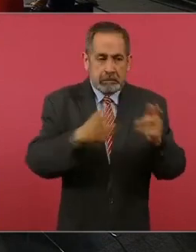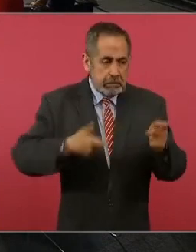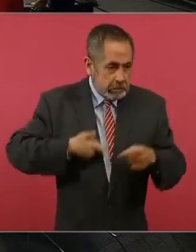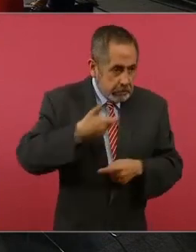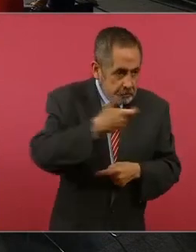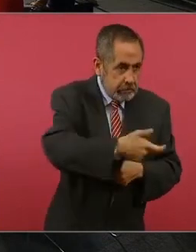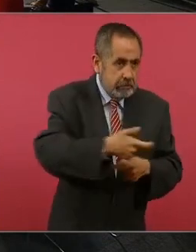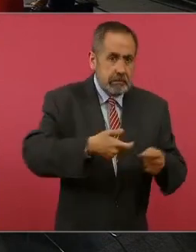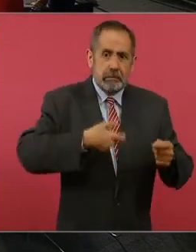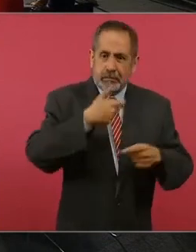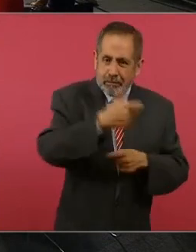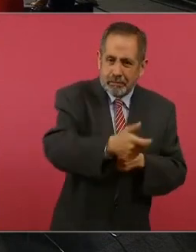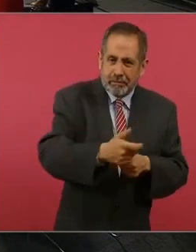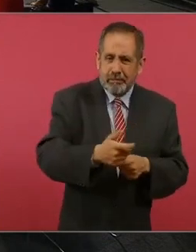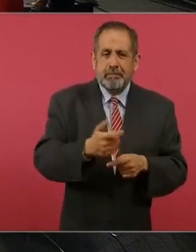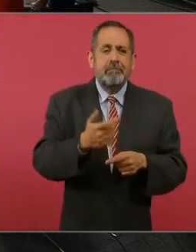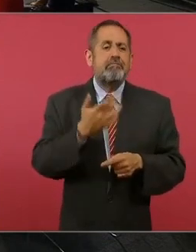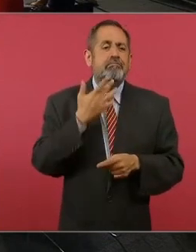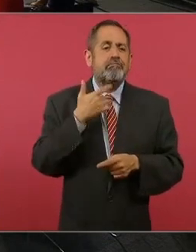gasoductos,